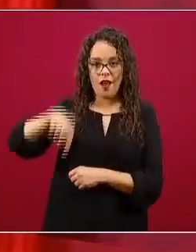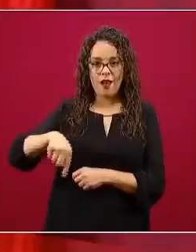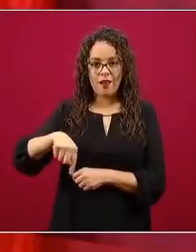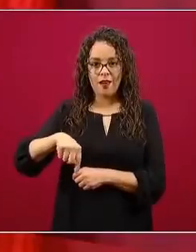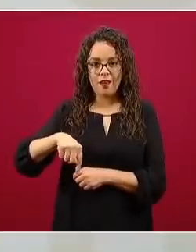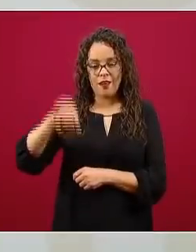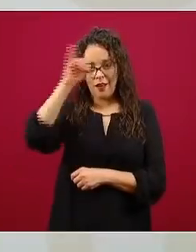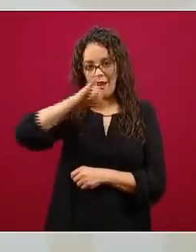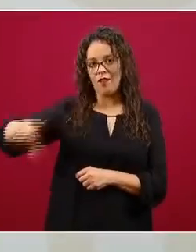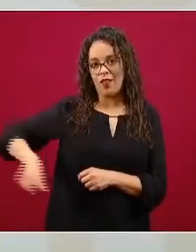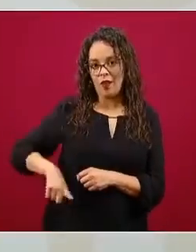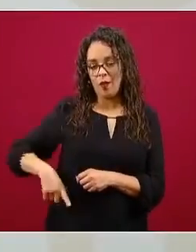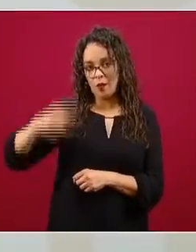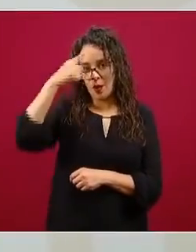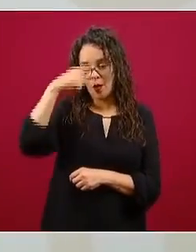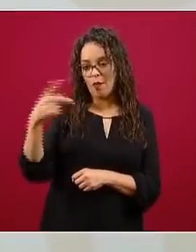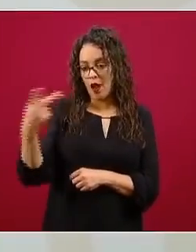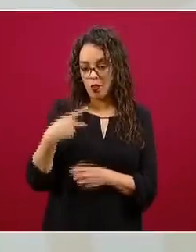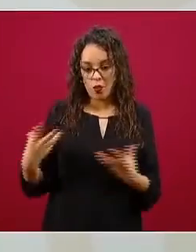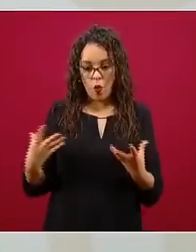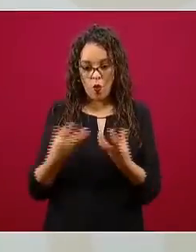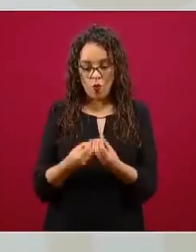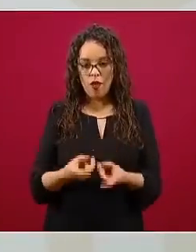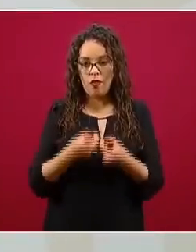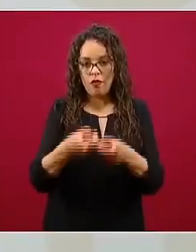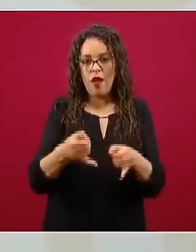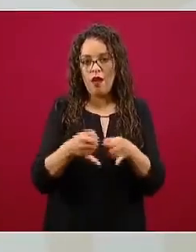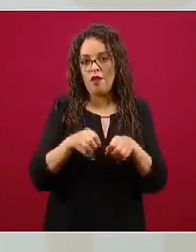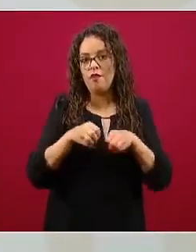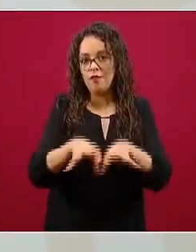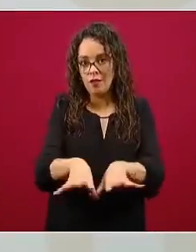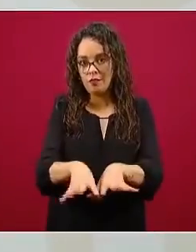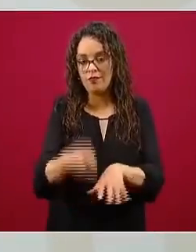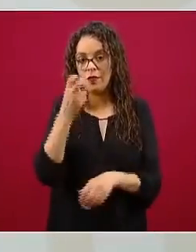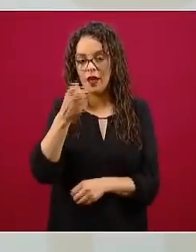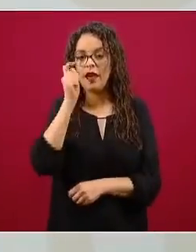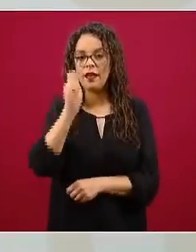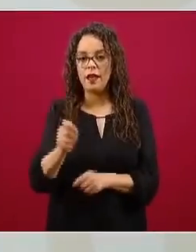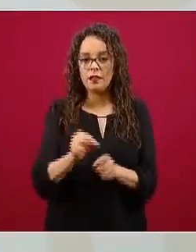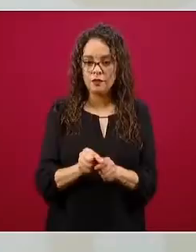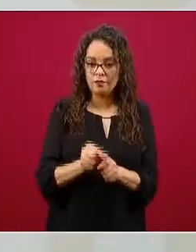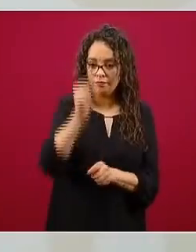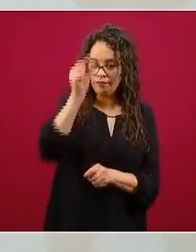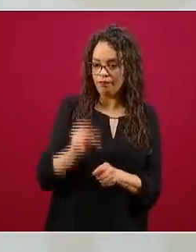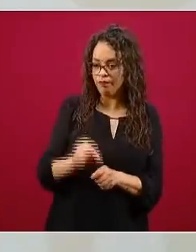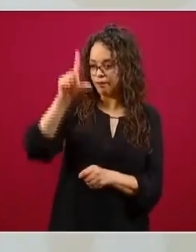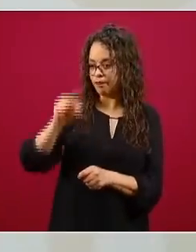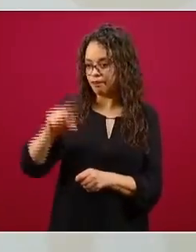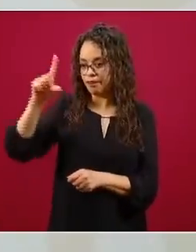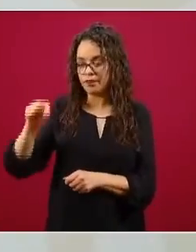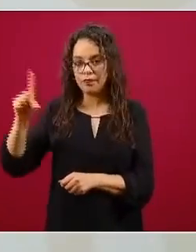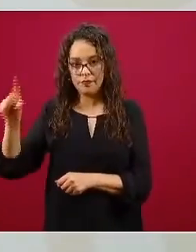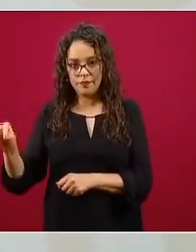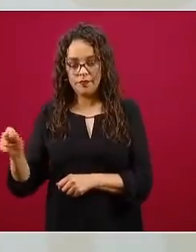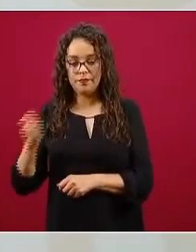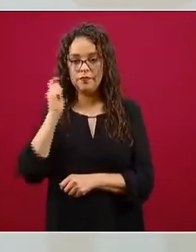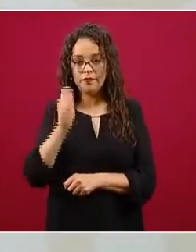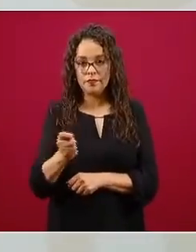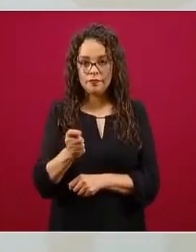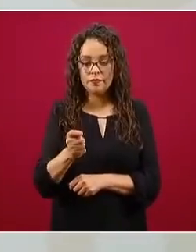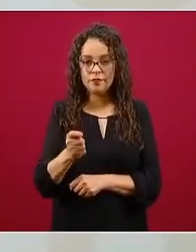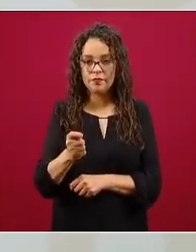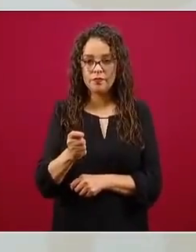presentemos conjuntamente, donde tenemos incorporada estas estadísticas de mortalidad por fuentes complementarias, por